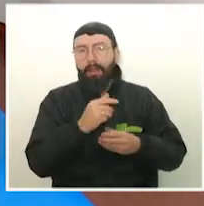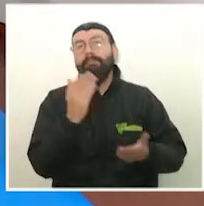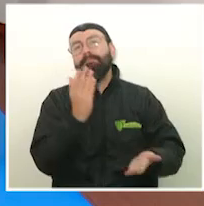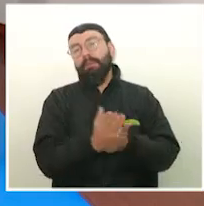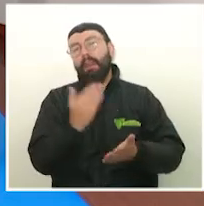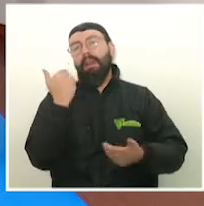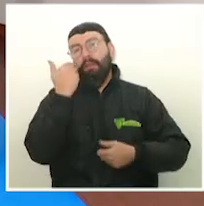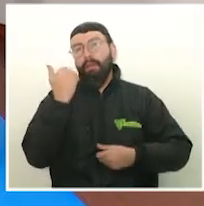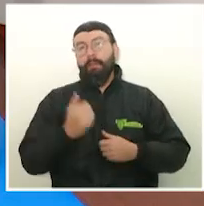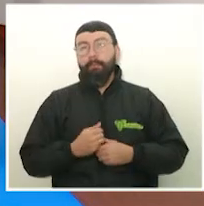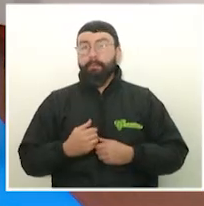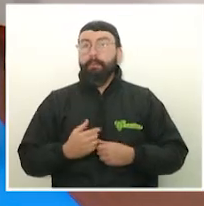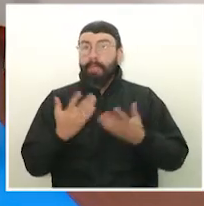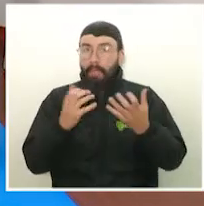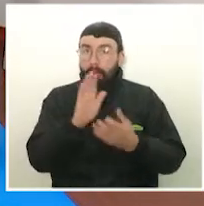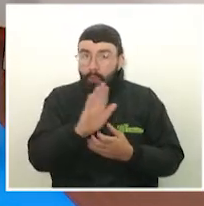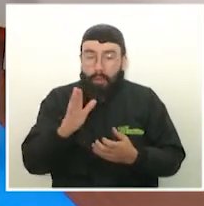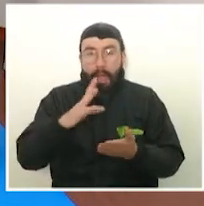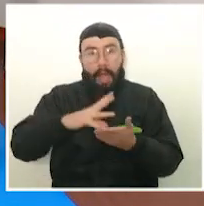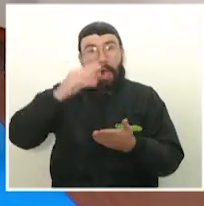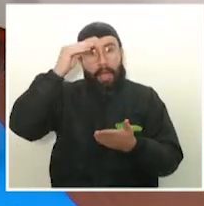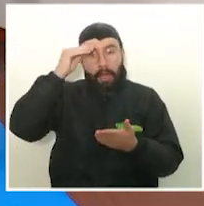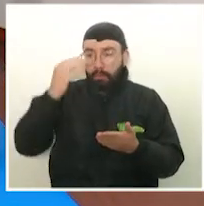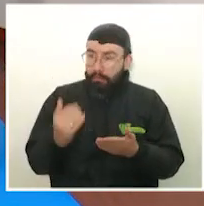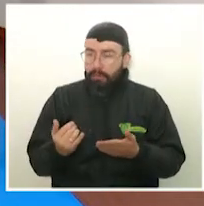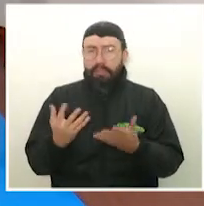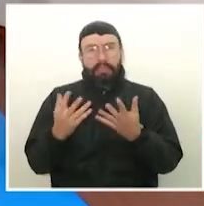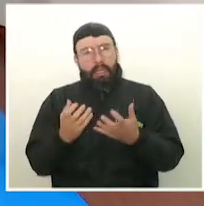aprendan que también podemos consumir alimentos